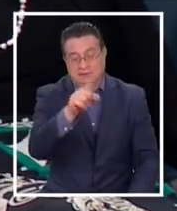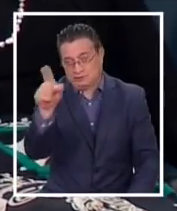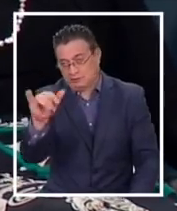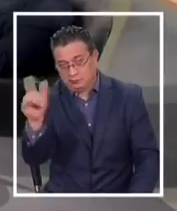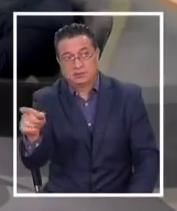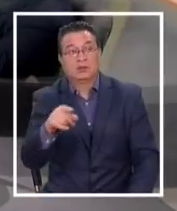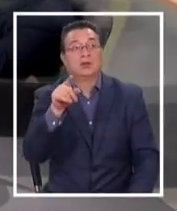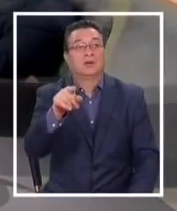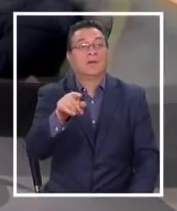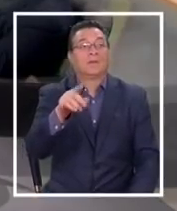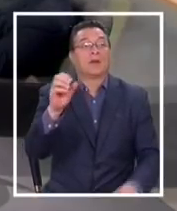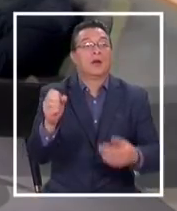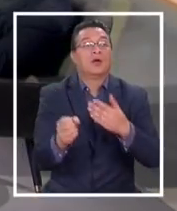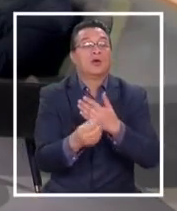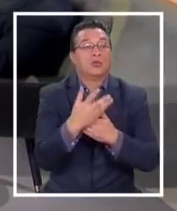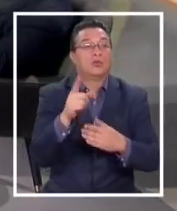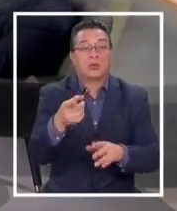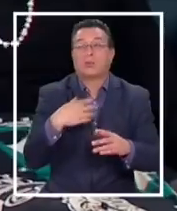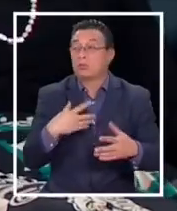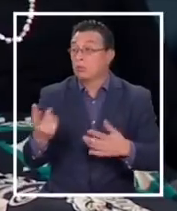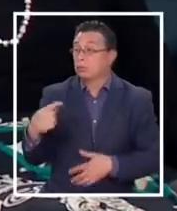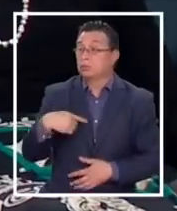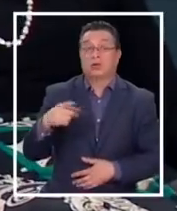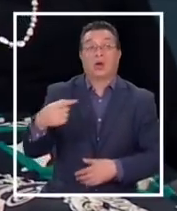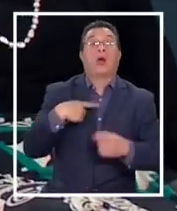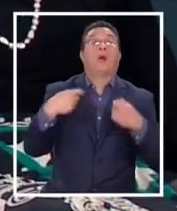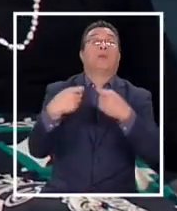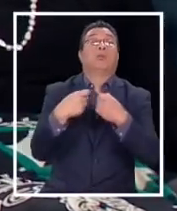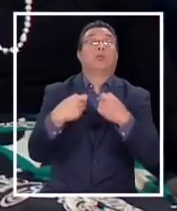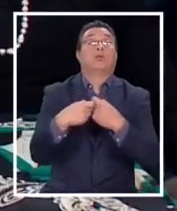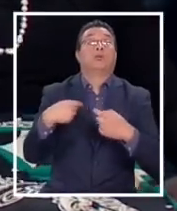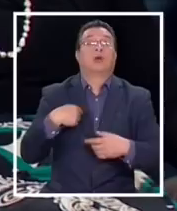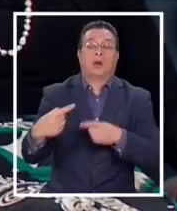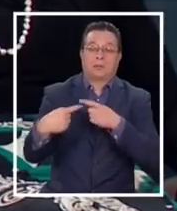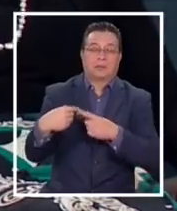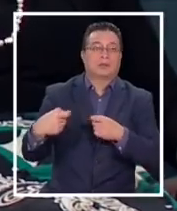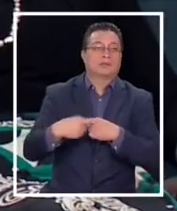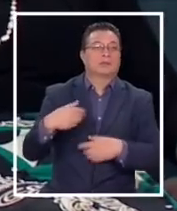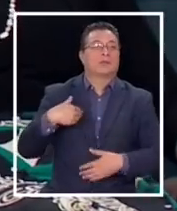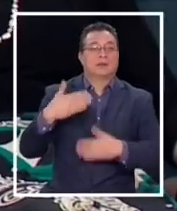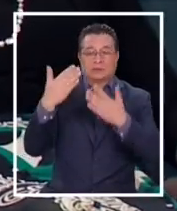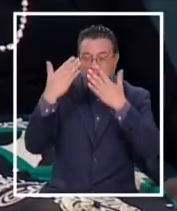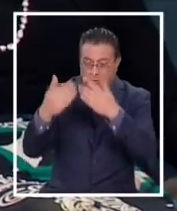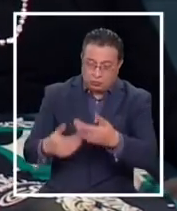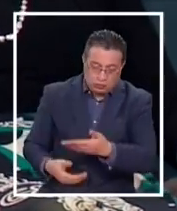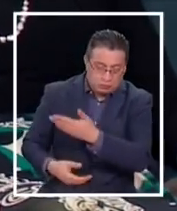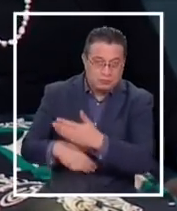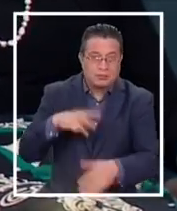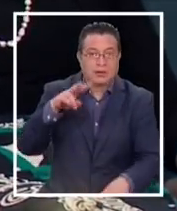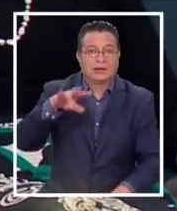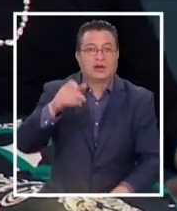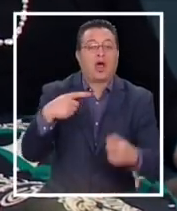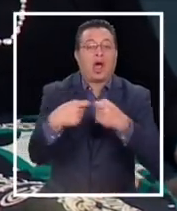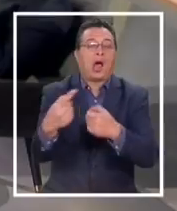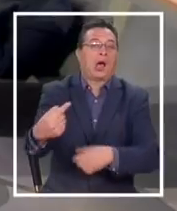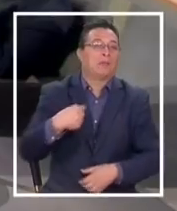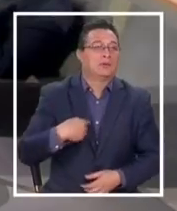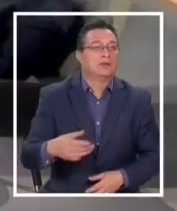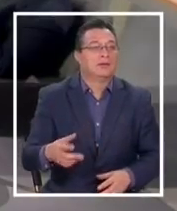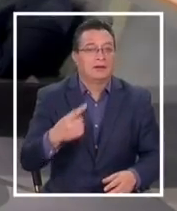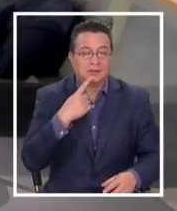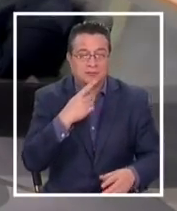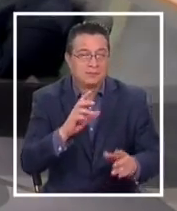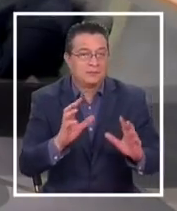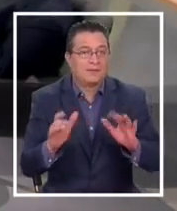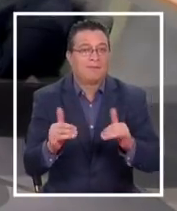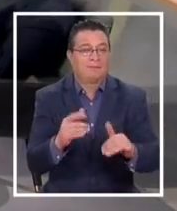Vamos a escribir una nueva constitución. Como no viene Isaguirre, está peleando conmigo. No, saludo al niño. Mándale saludo al niño. Dele, Isabel. Tienes una gran